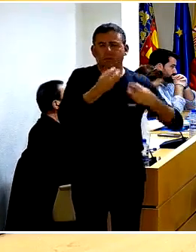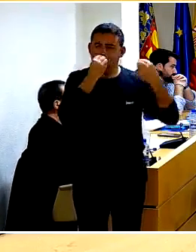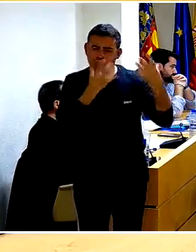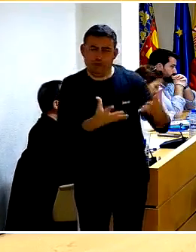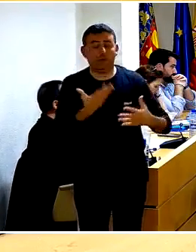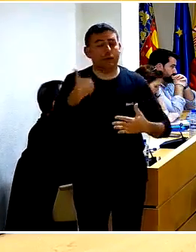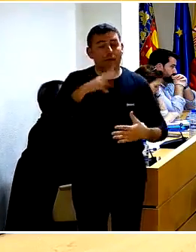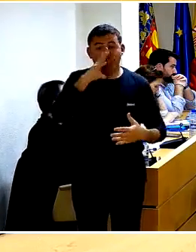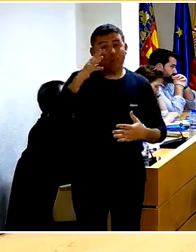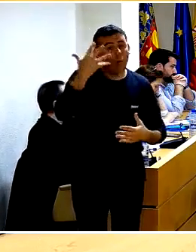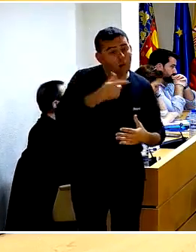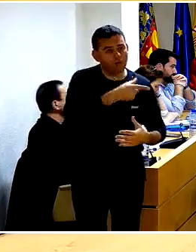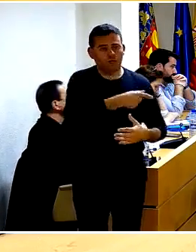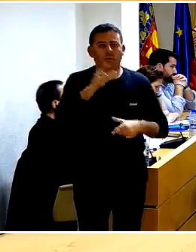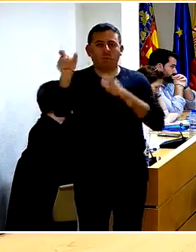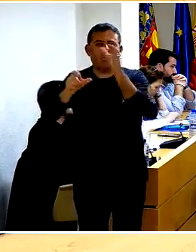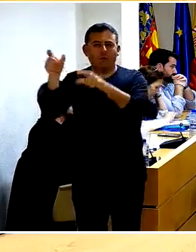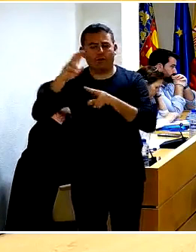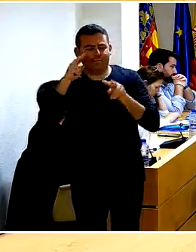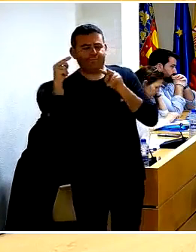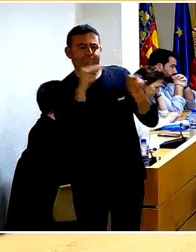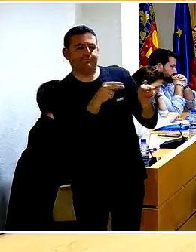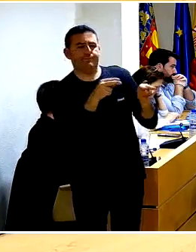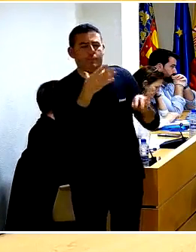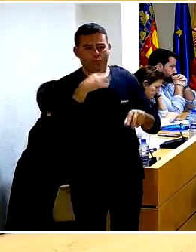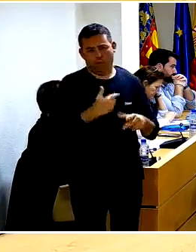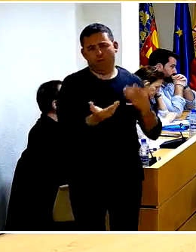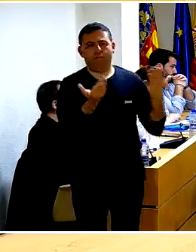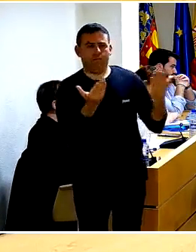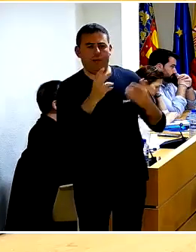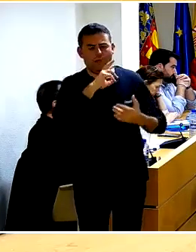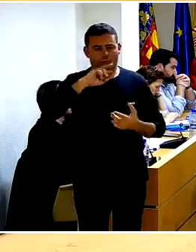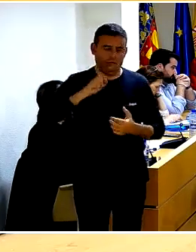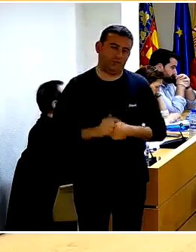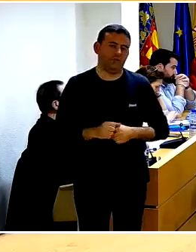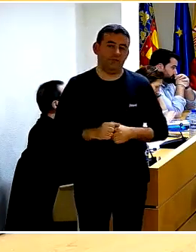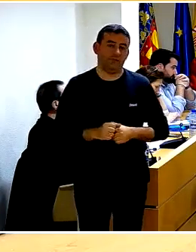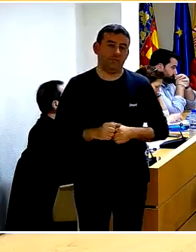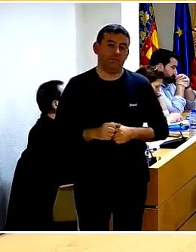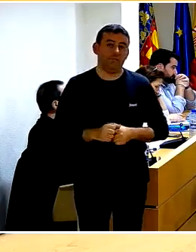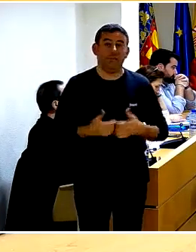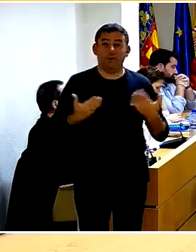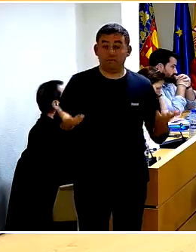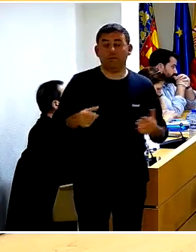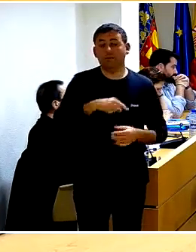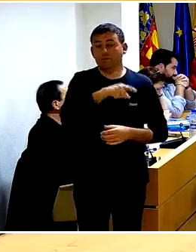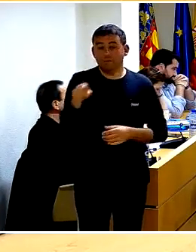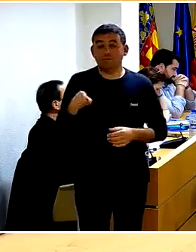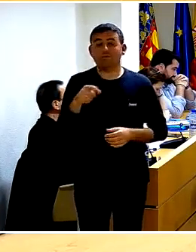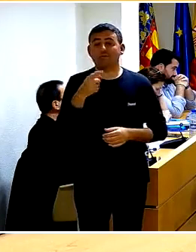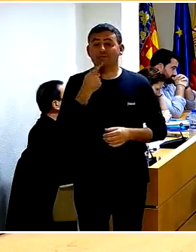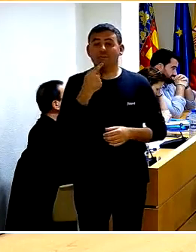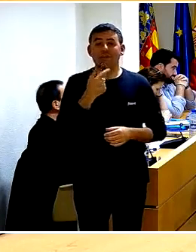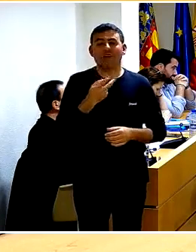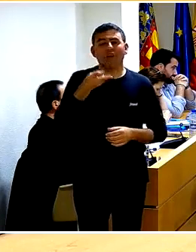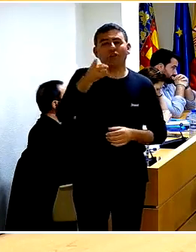duda. Ustedes llevan 5 años gobernando y aún están sacando cosas de hace 5 años. Es decir, porque aún están comprando. No es que en el año